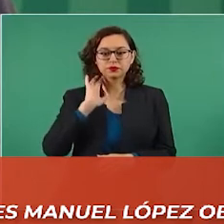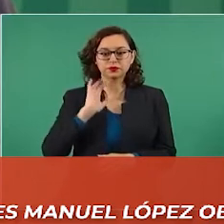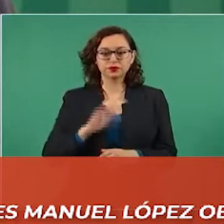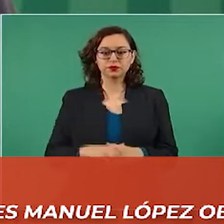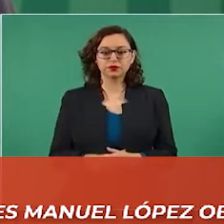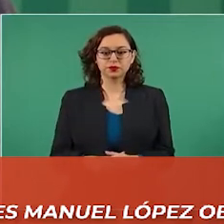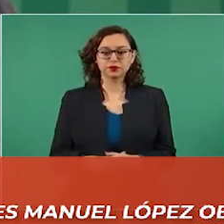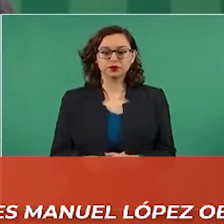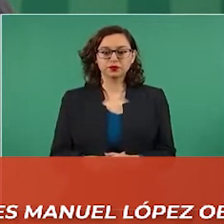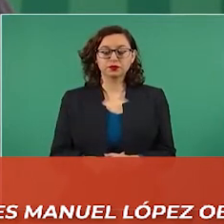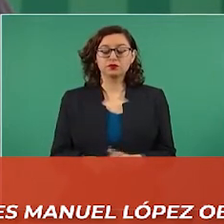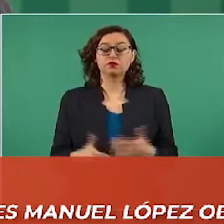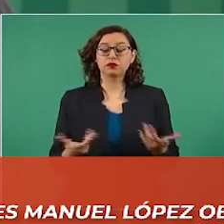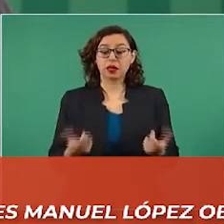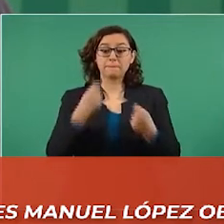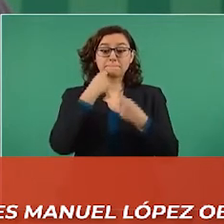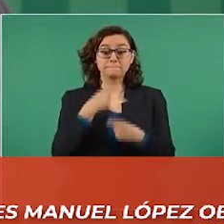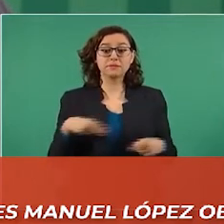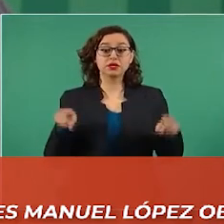construido hasta ahora